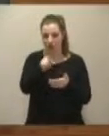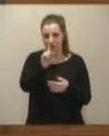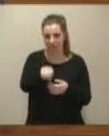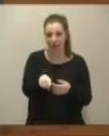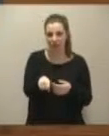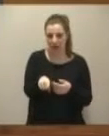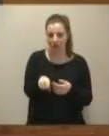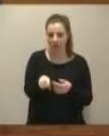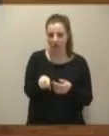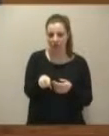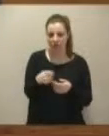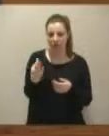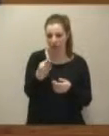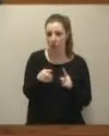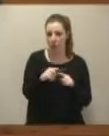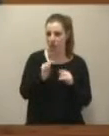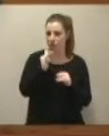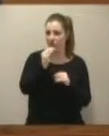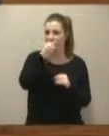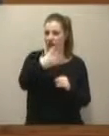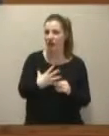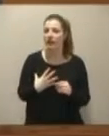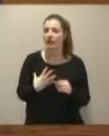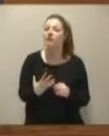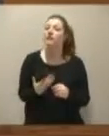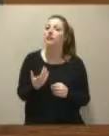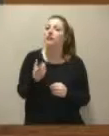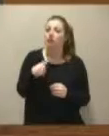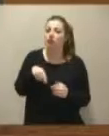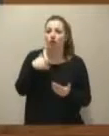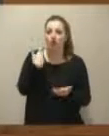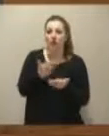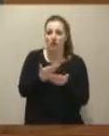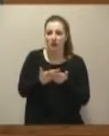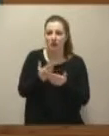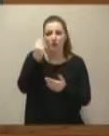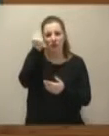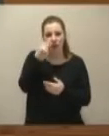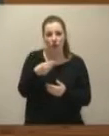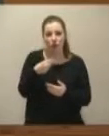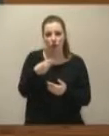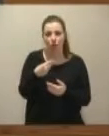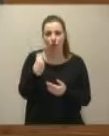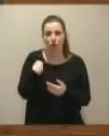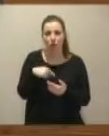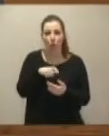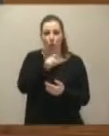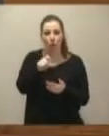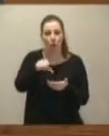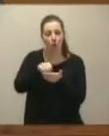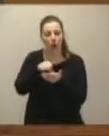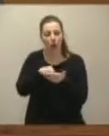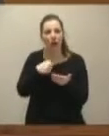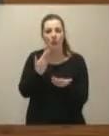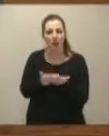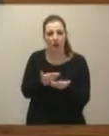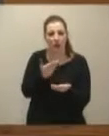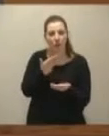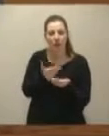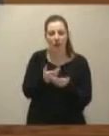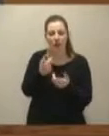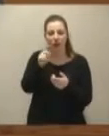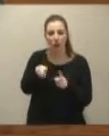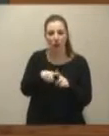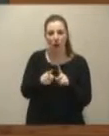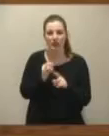de lo que se merece. Esas eran las demandas que nosotros entendemos que reclama la ciudadanía de los poderes públicos, de las instituciones